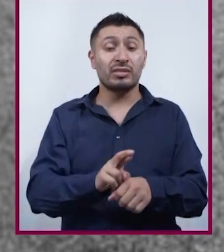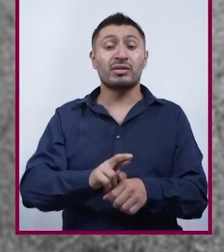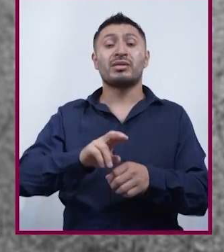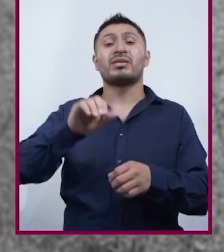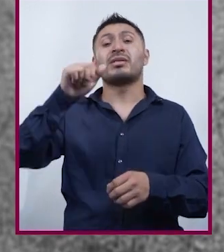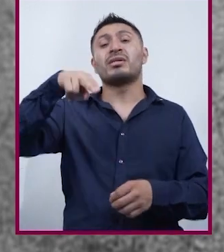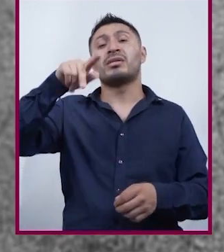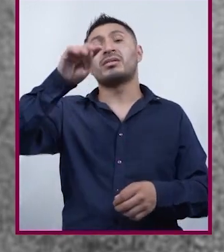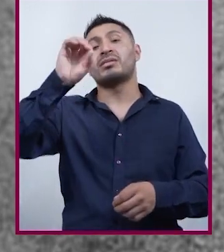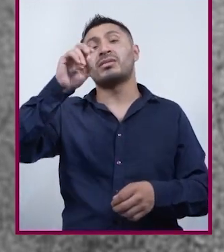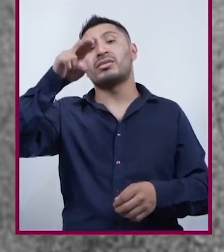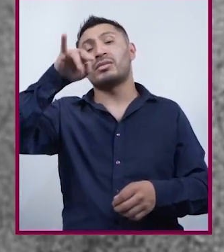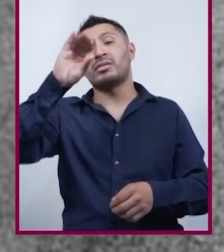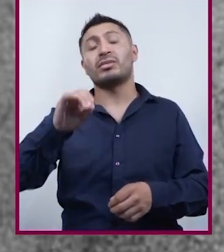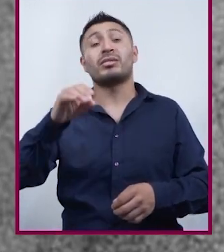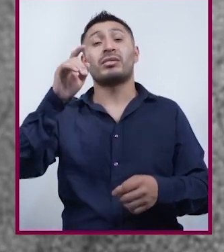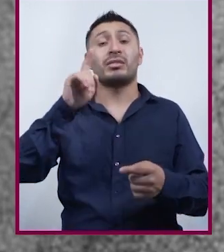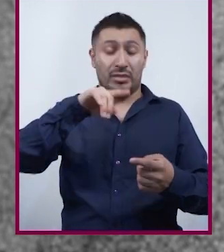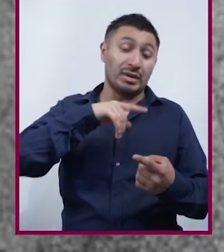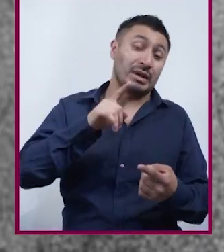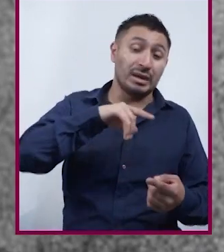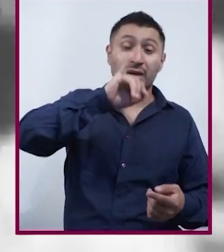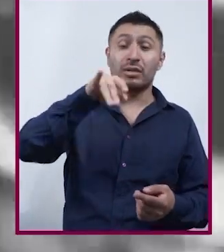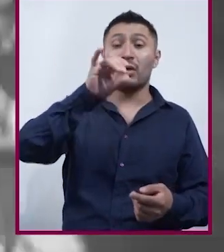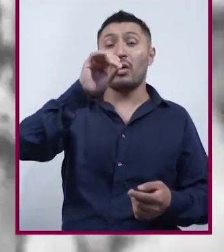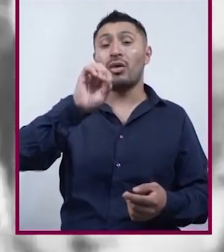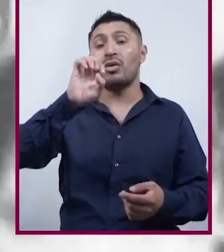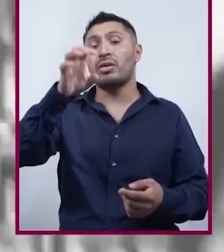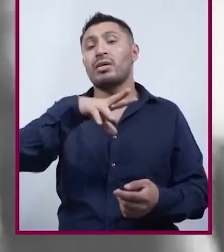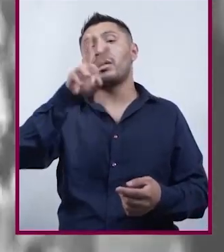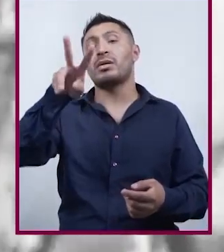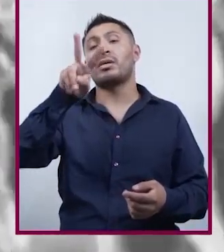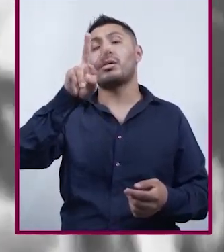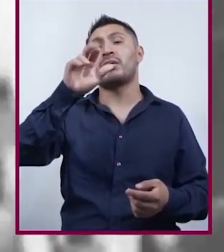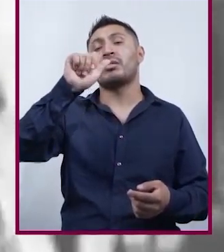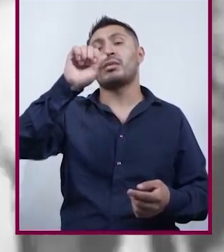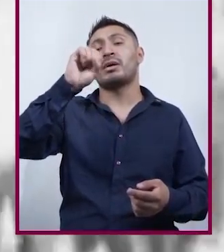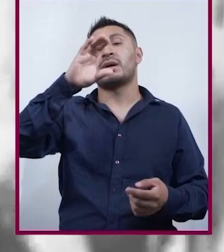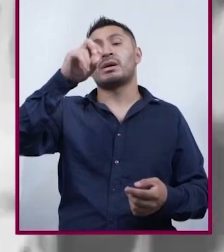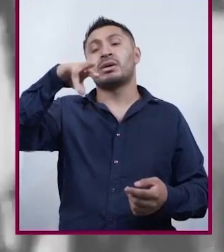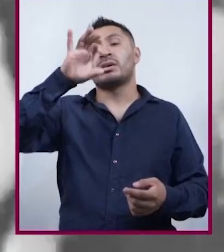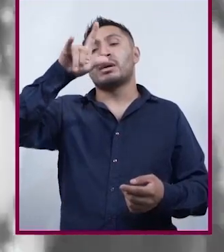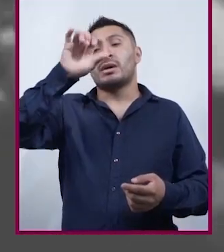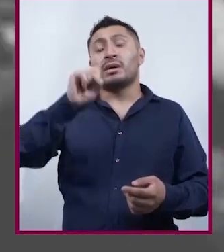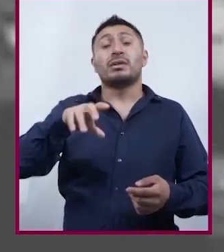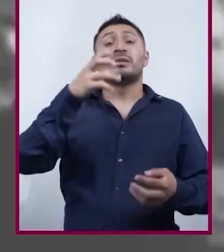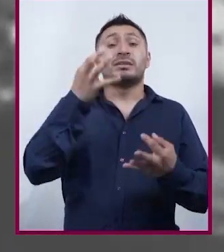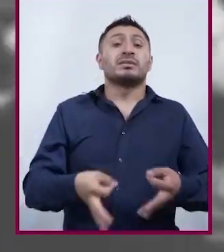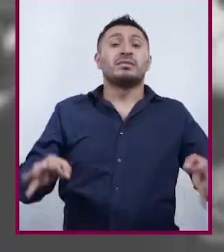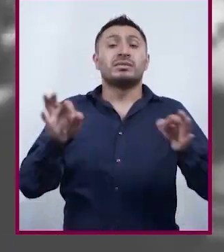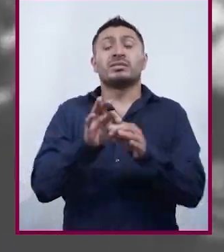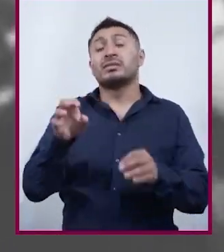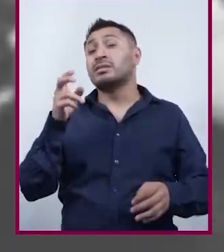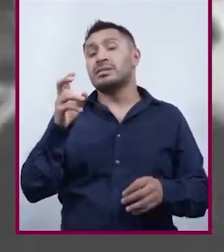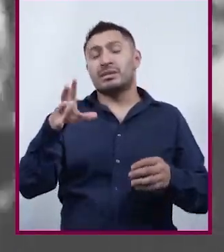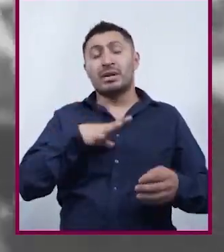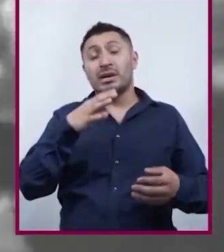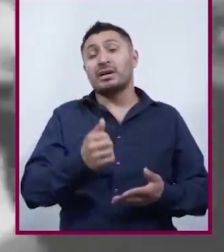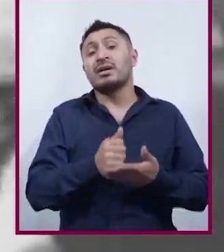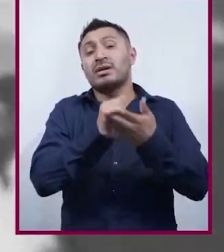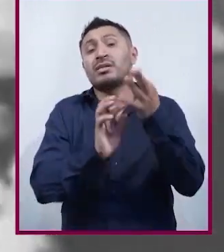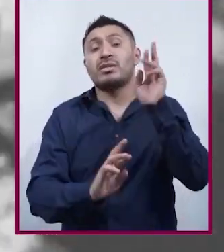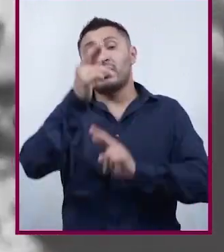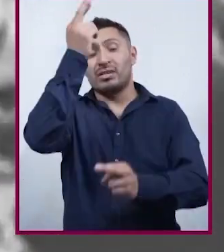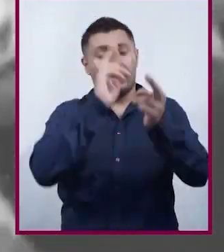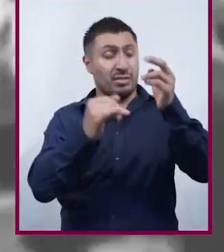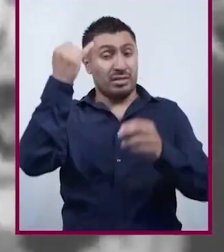Antonio Caso y, por supuesto, José Vasconcelos. La importancia del Ateneo consiste en que le otorgó a la revolución la